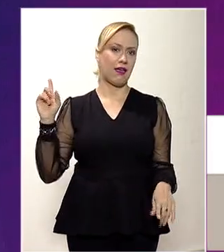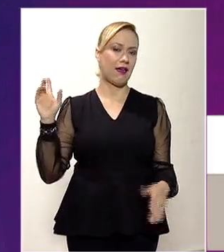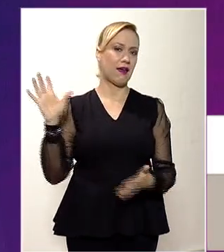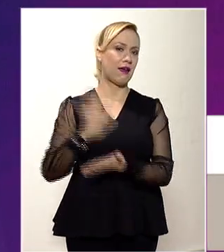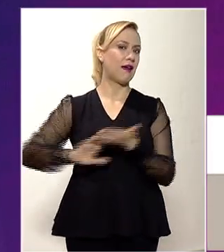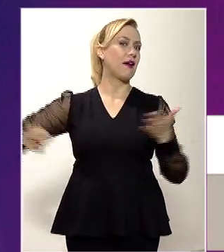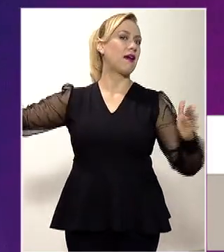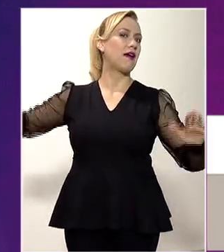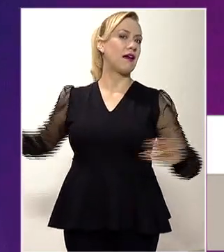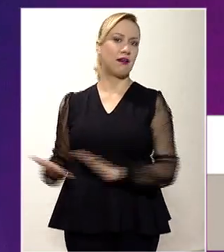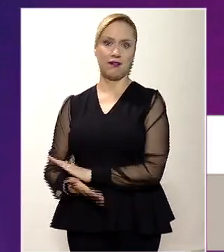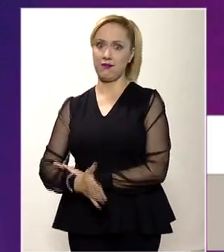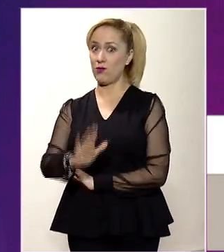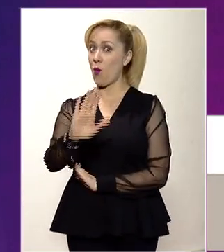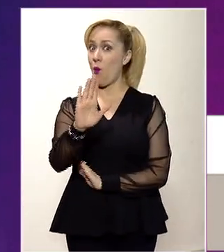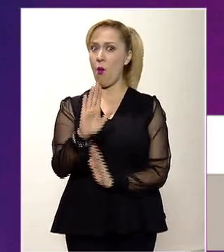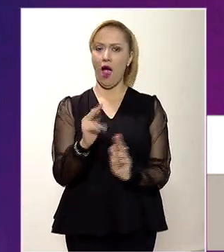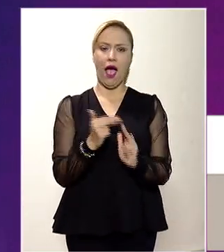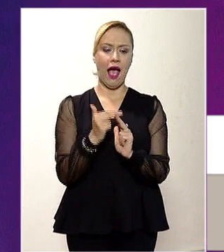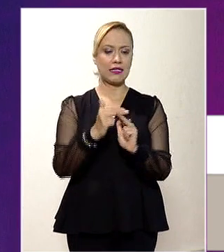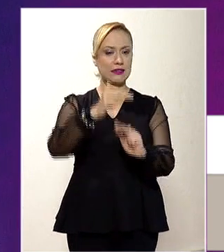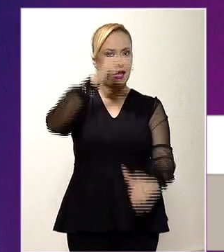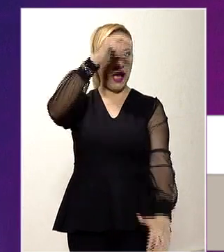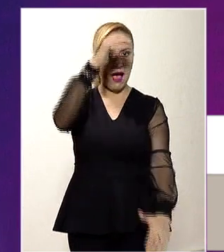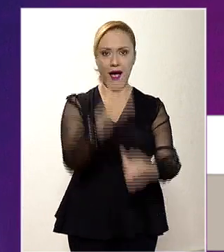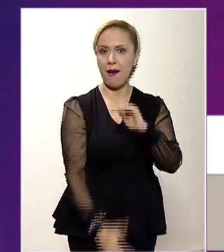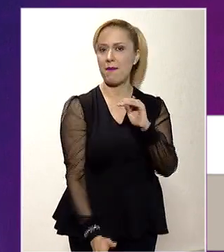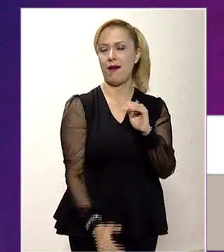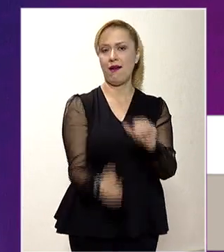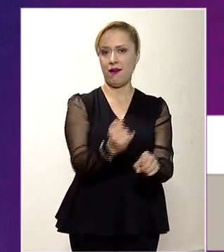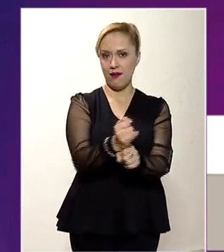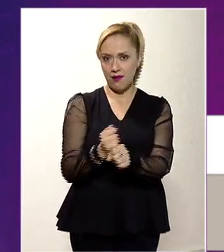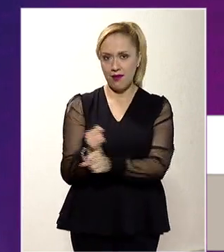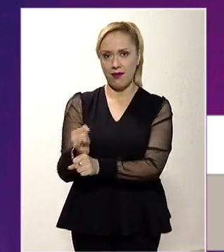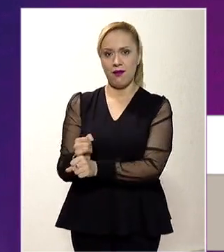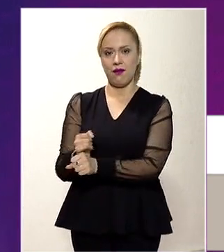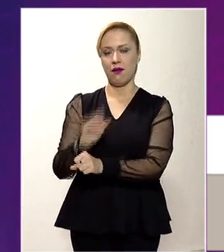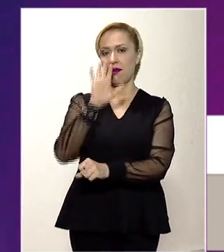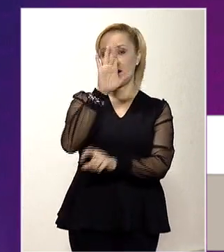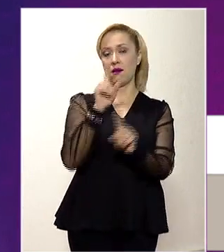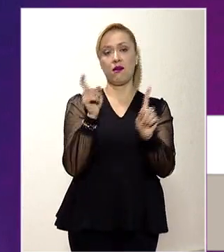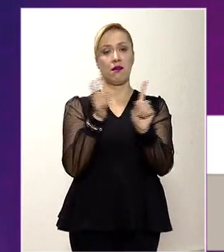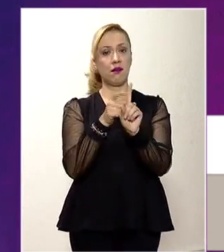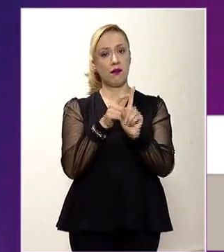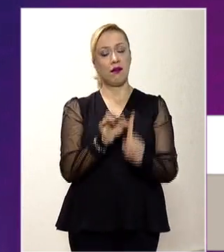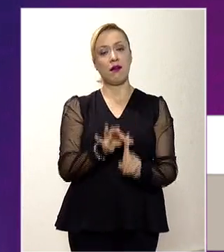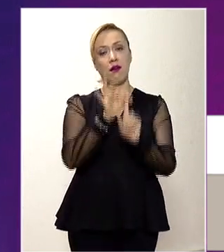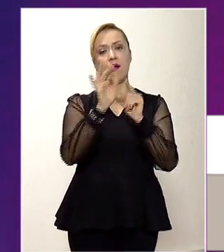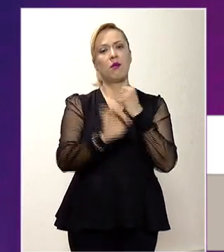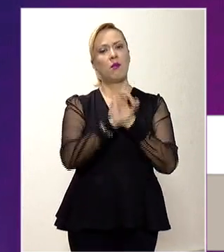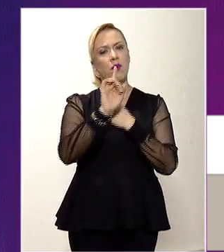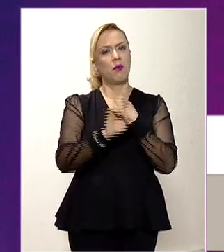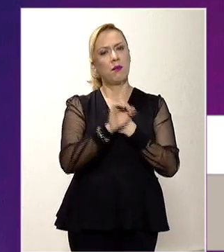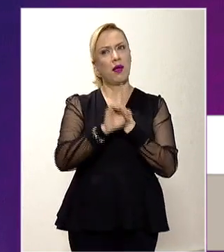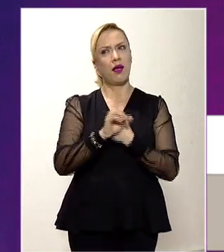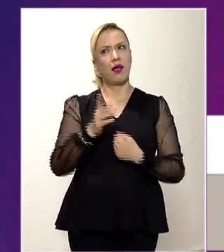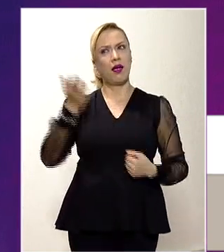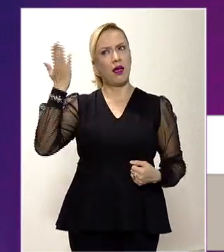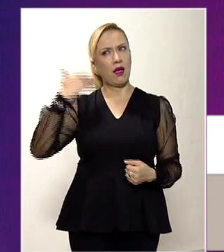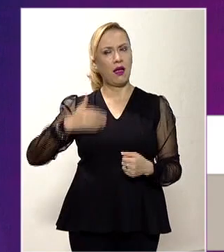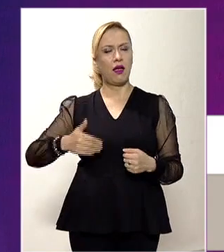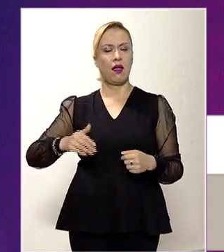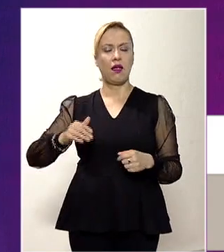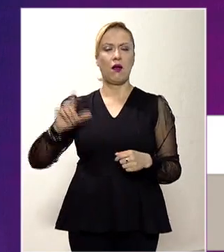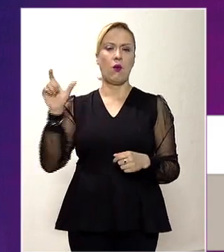Exacto. Justo creo que uno de los principales problemas que surgían cuando